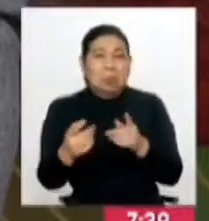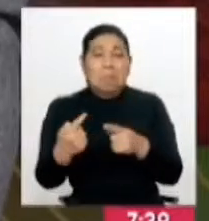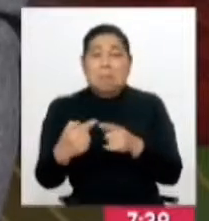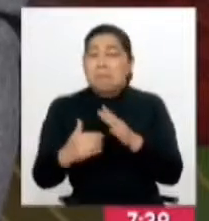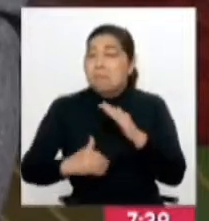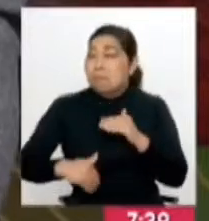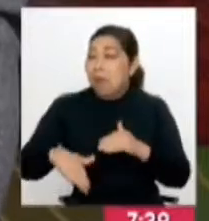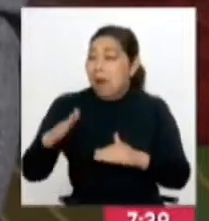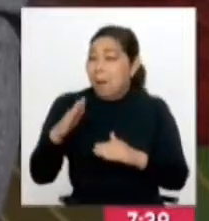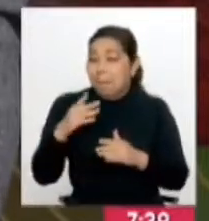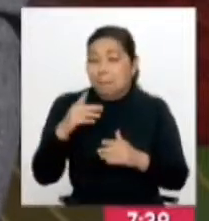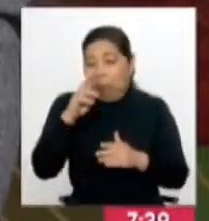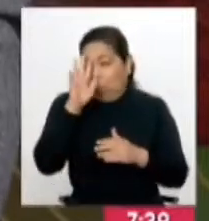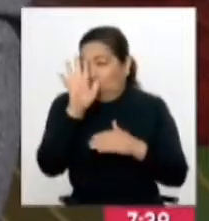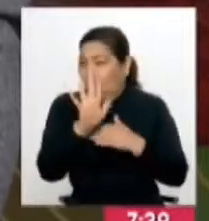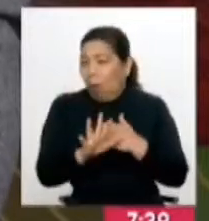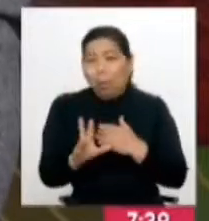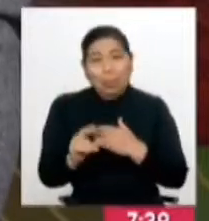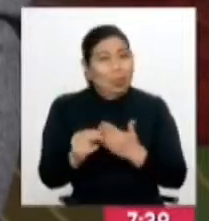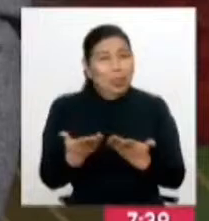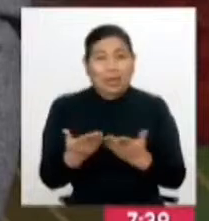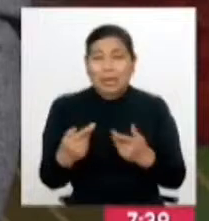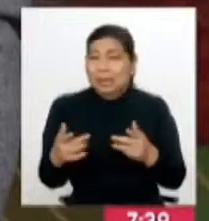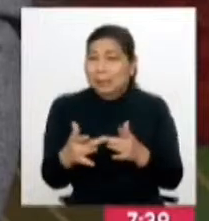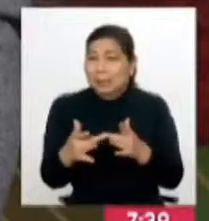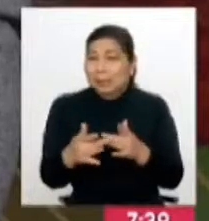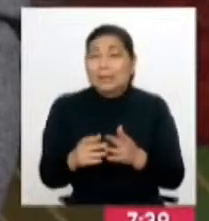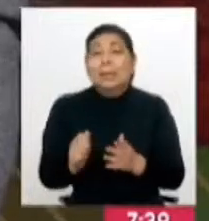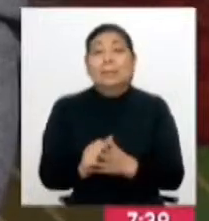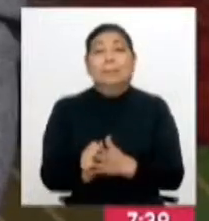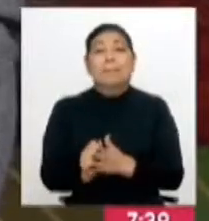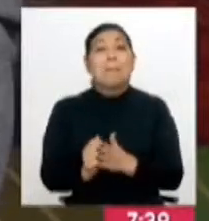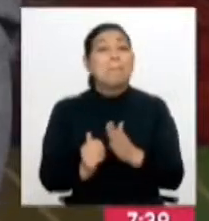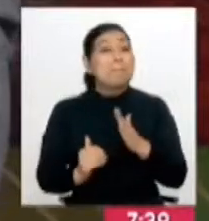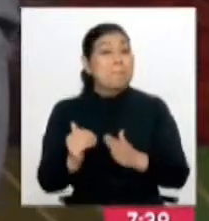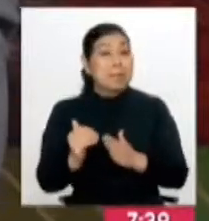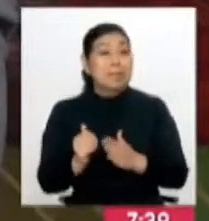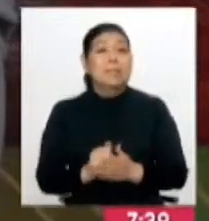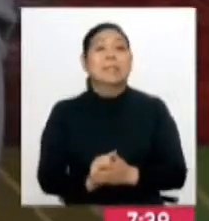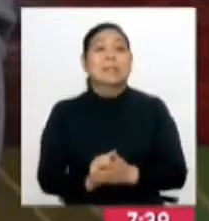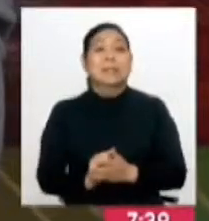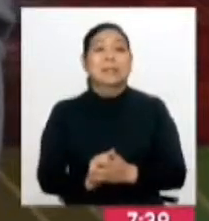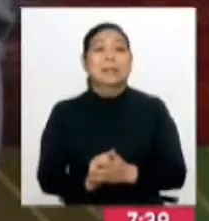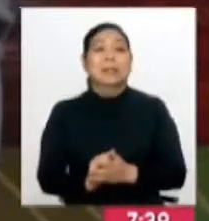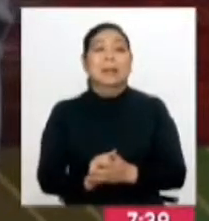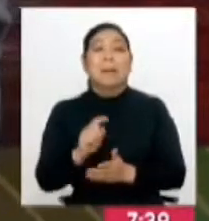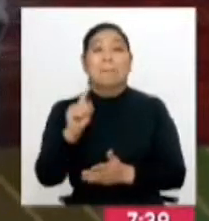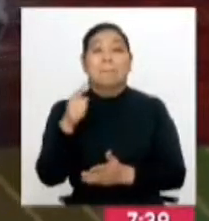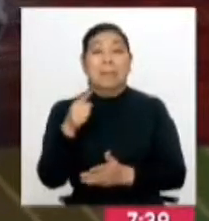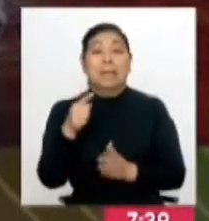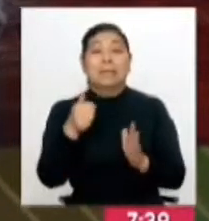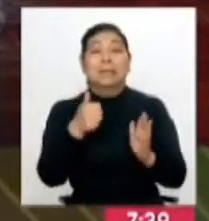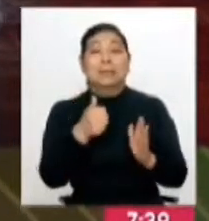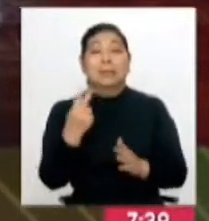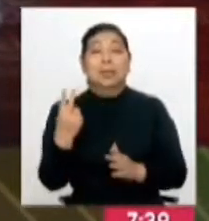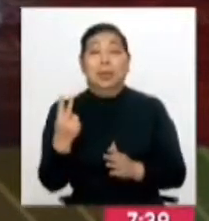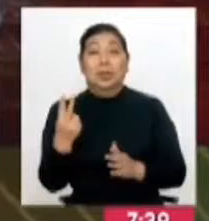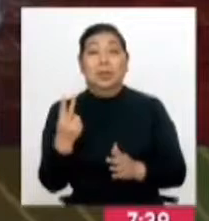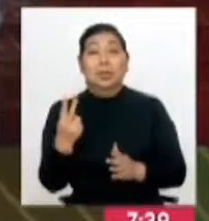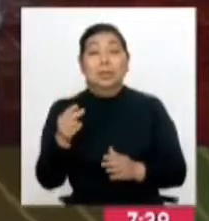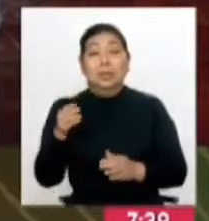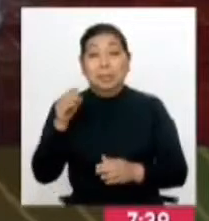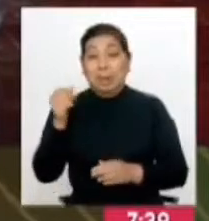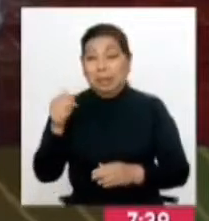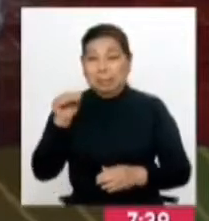corresponsales más grandes del Perú. No tenemos la red de cajeros automáticos más grande del Perú. Estamos en 1.062 cajeros.